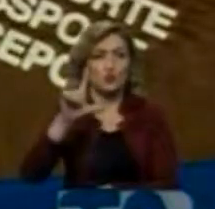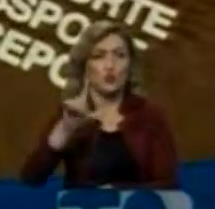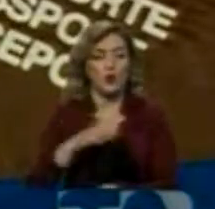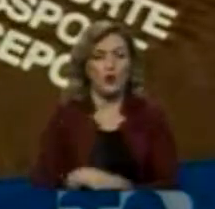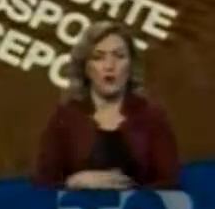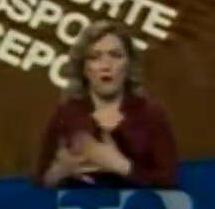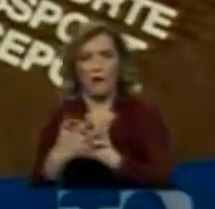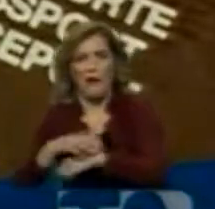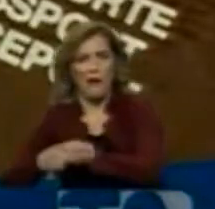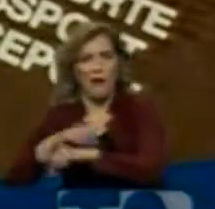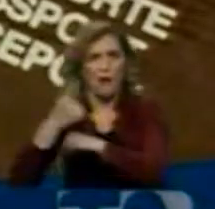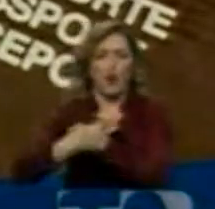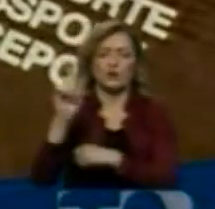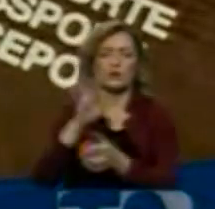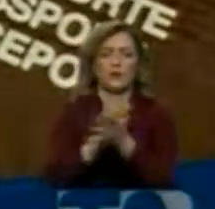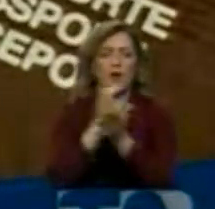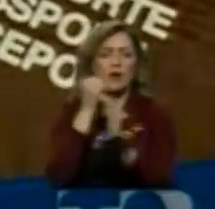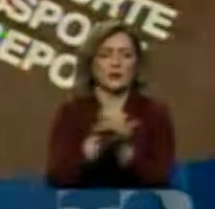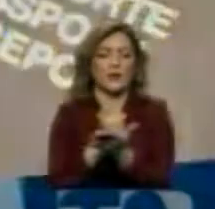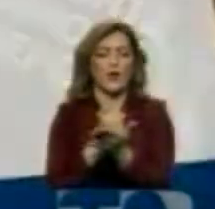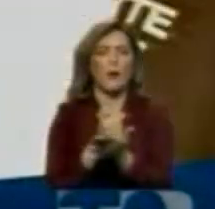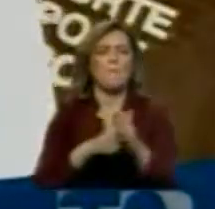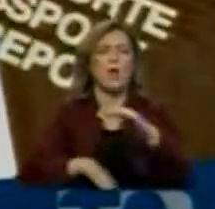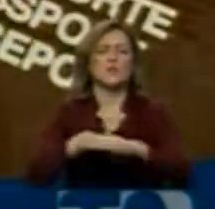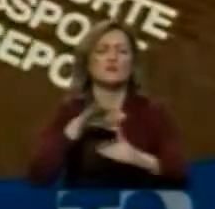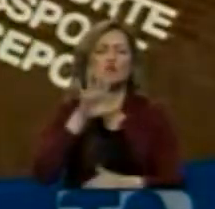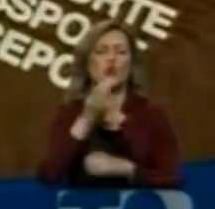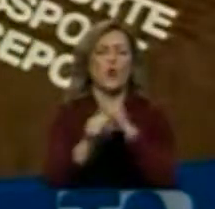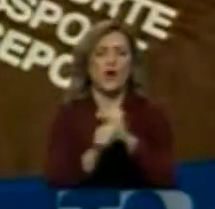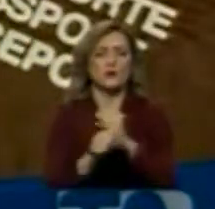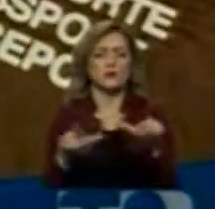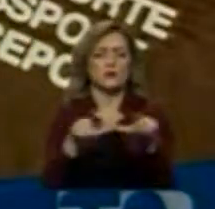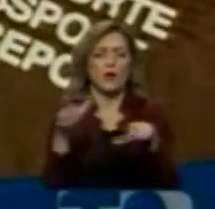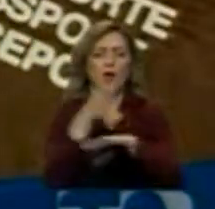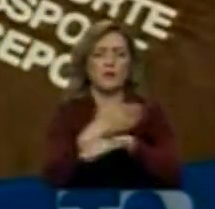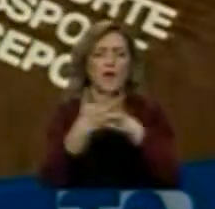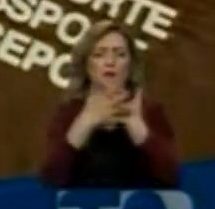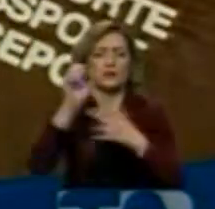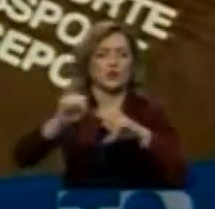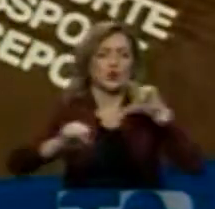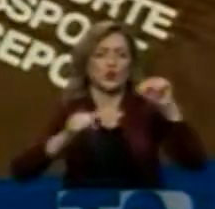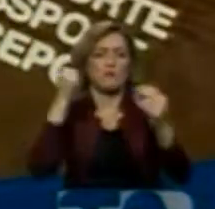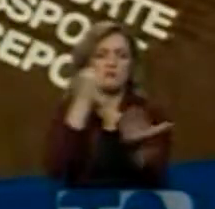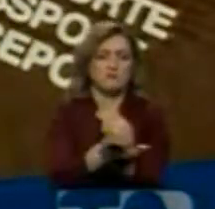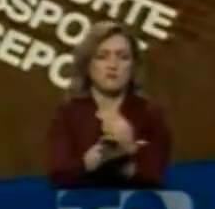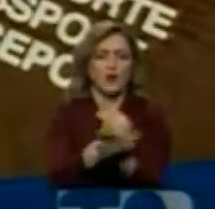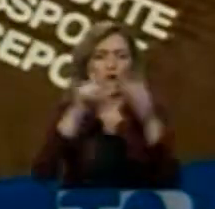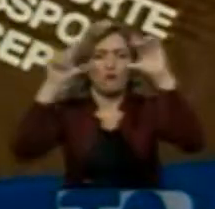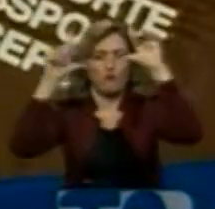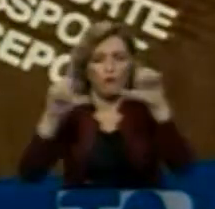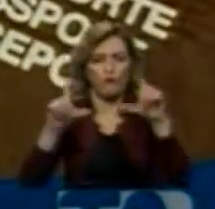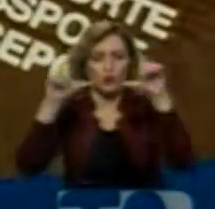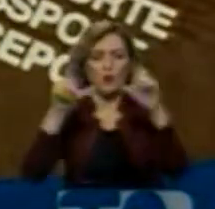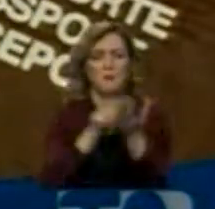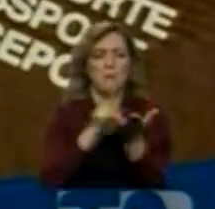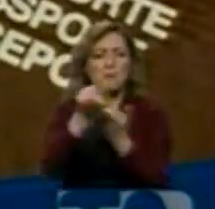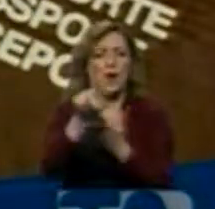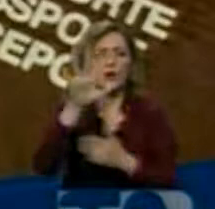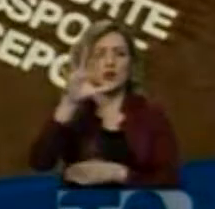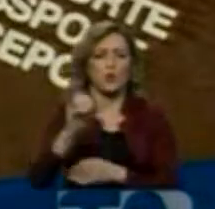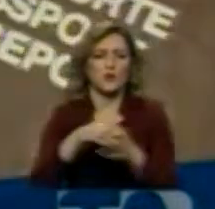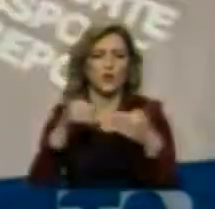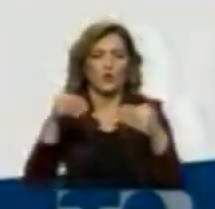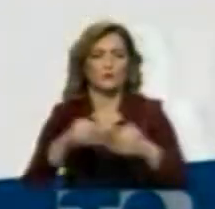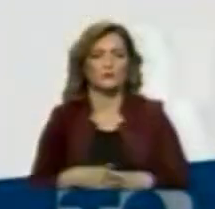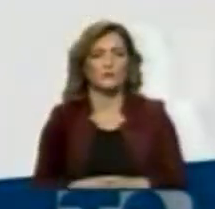un pasaporte caducado hasta máximo 5 años, certificado de antecedentes penales apostillado, fotografía y el pago de